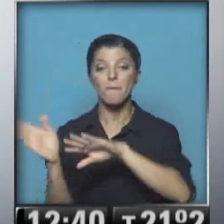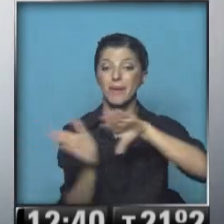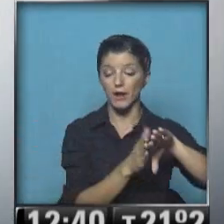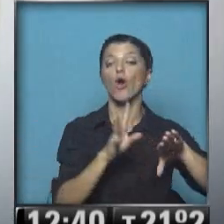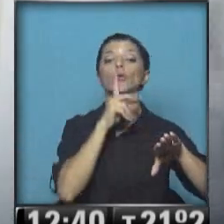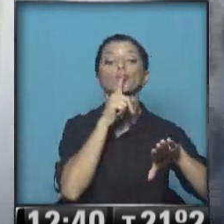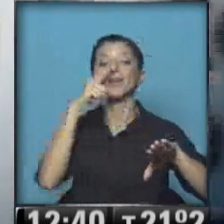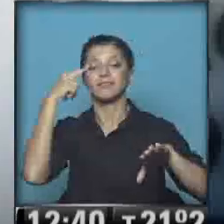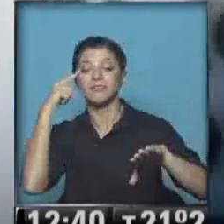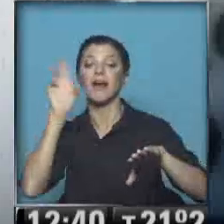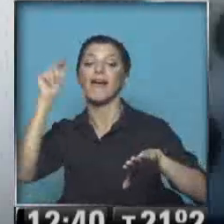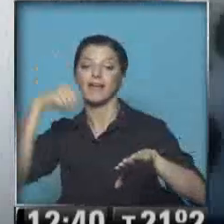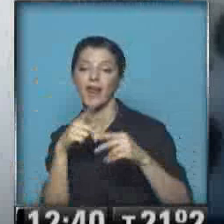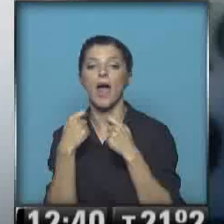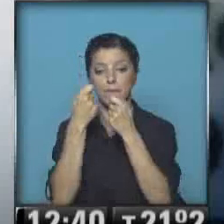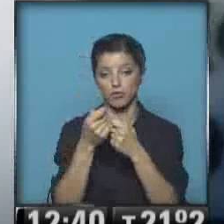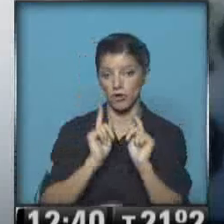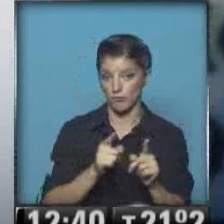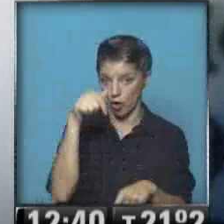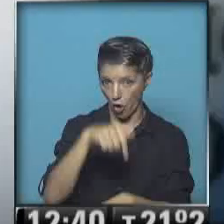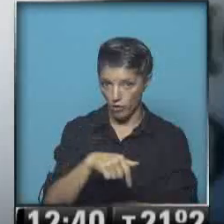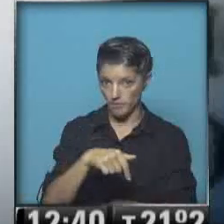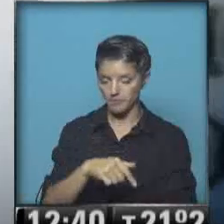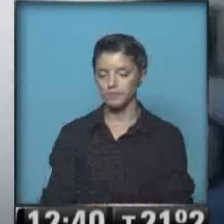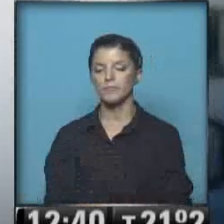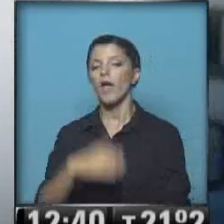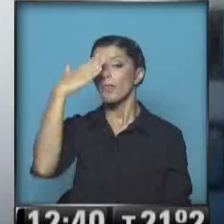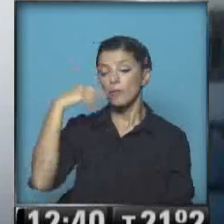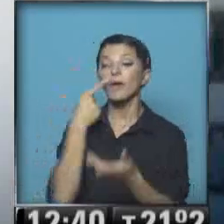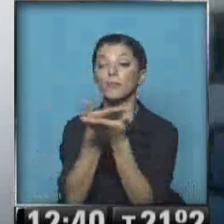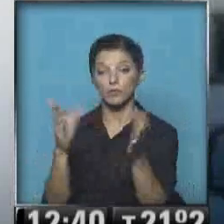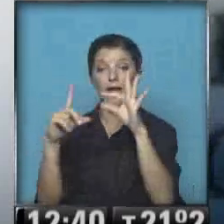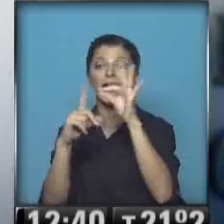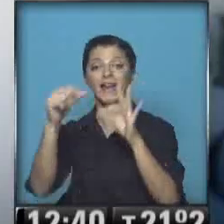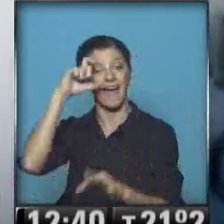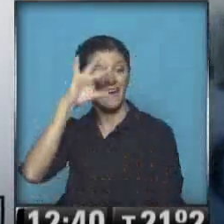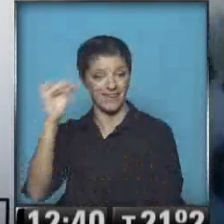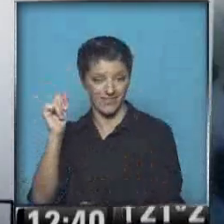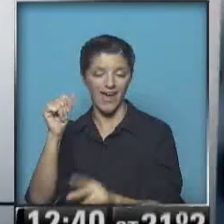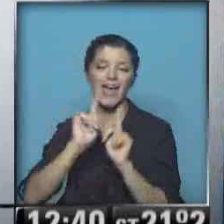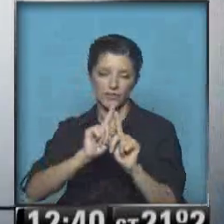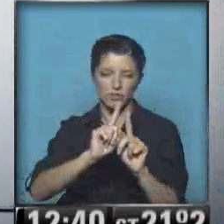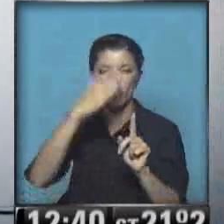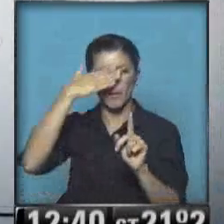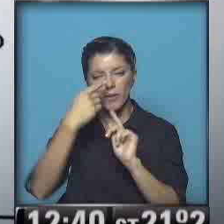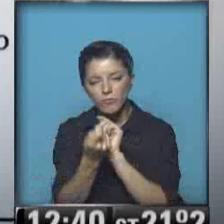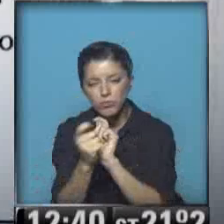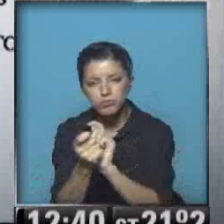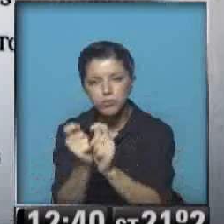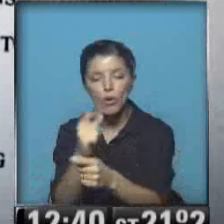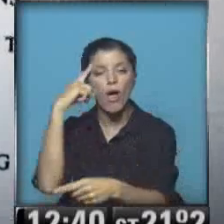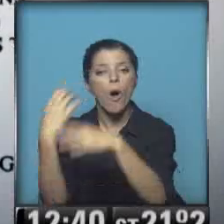apoyan al régimen luego de describir que alcaeda en Irak es decir la base de lo que se transformaría en estado